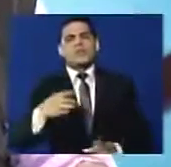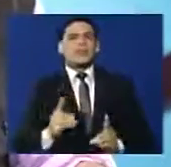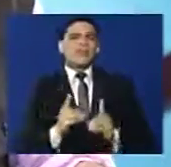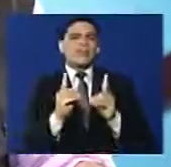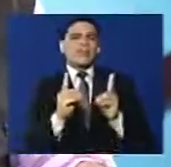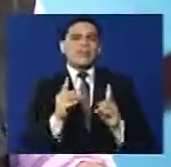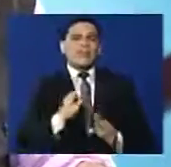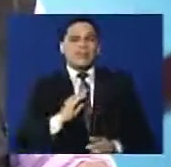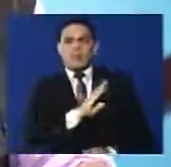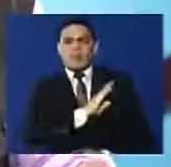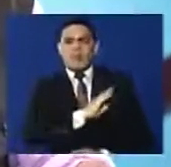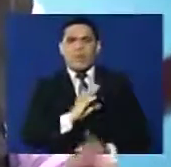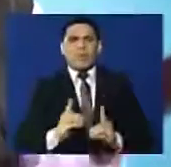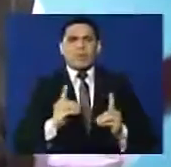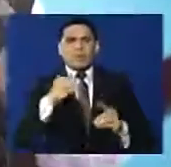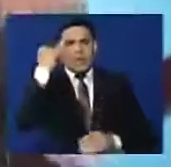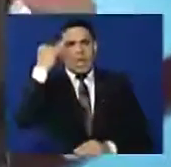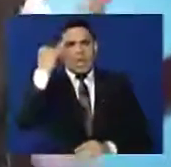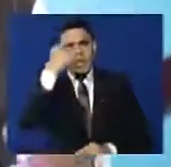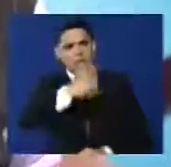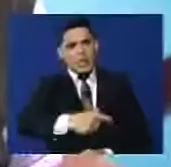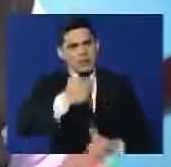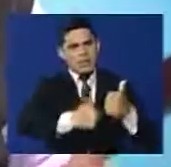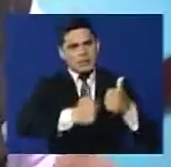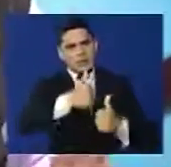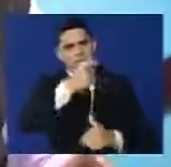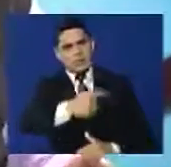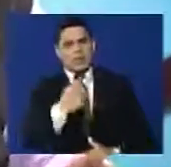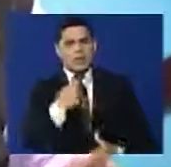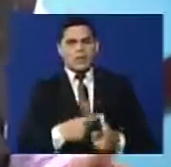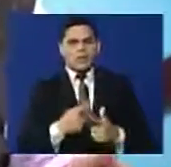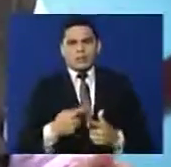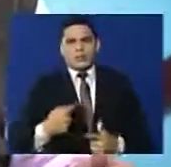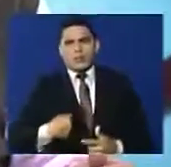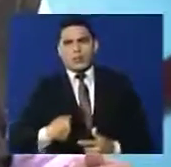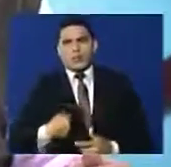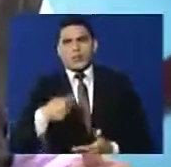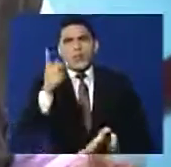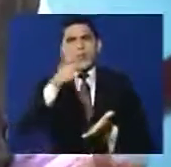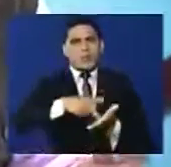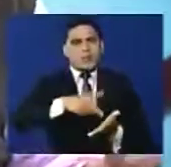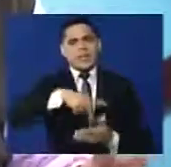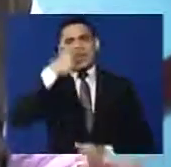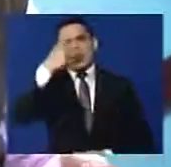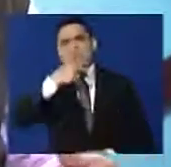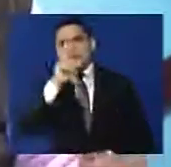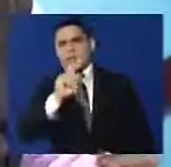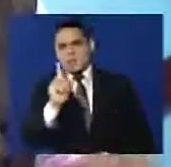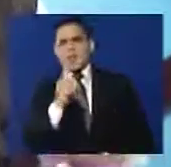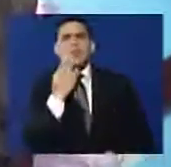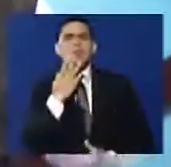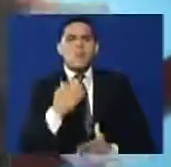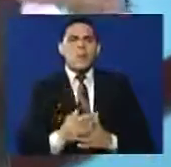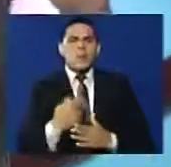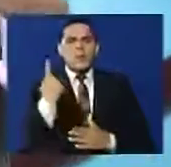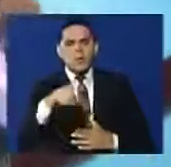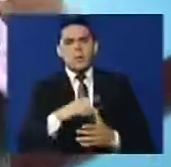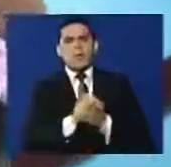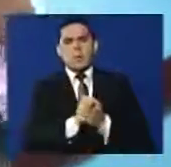porque tengo ideas afines a esa candidatura. Claro. No necesariamente pertenecer a ese partido o ser